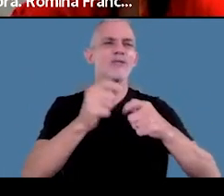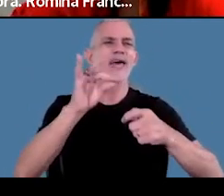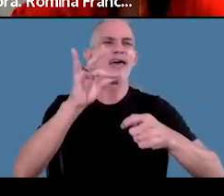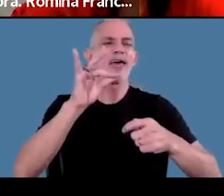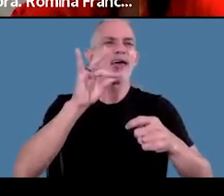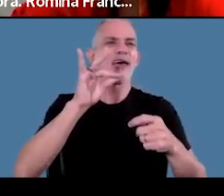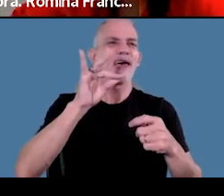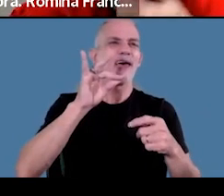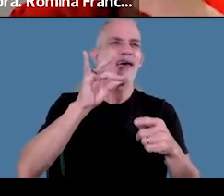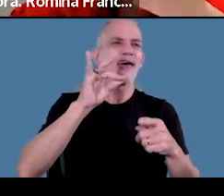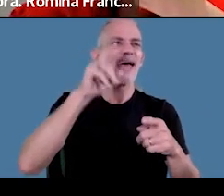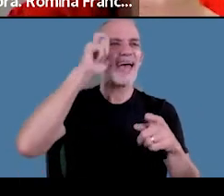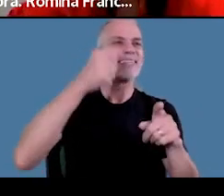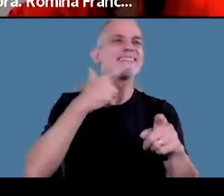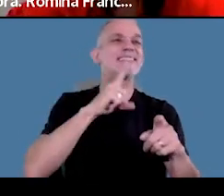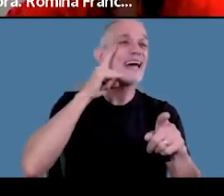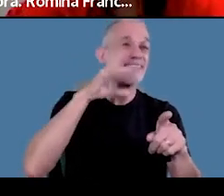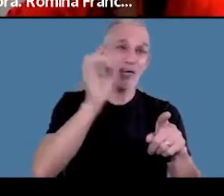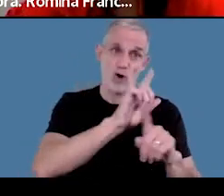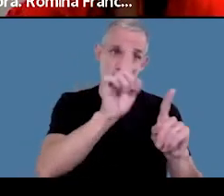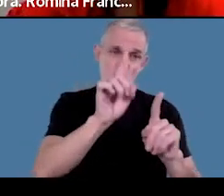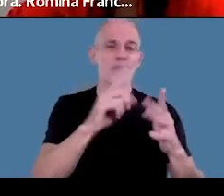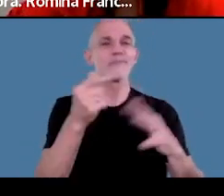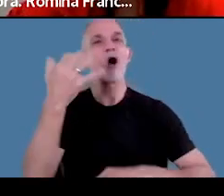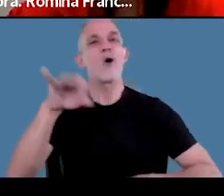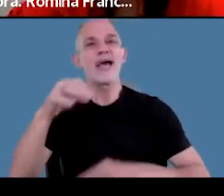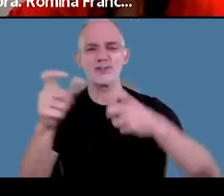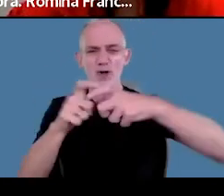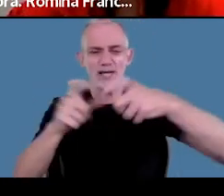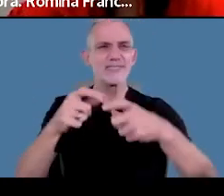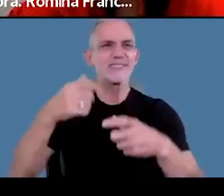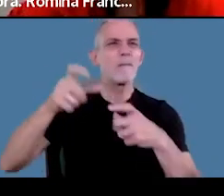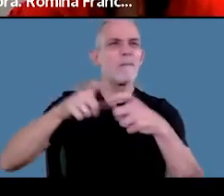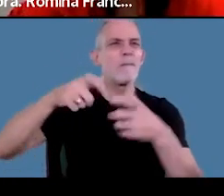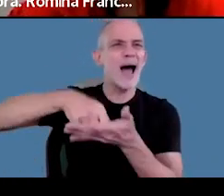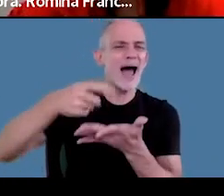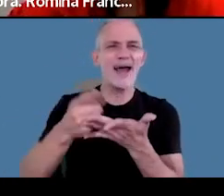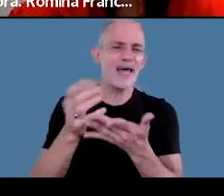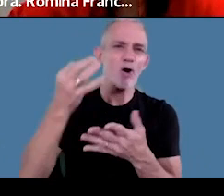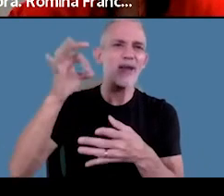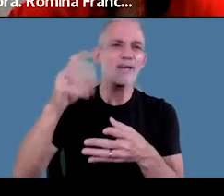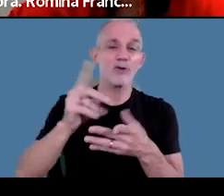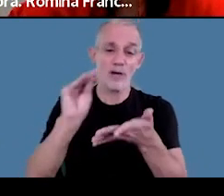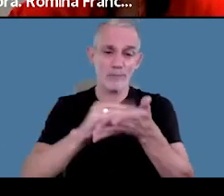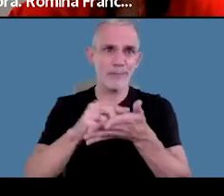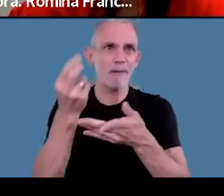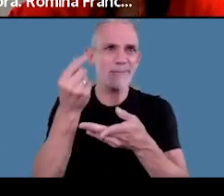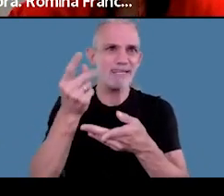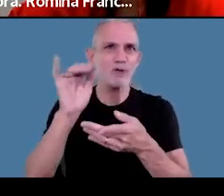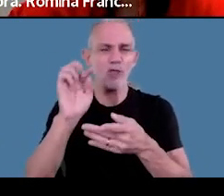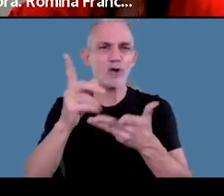ajuste estático. Obligaciones negociables con o sin cotización, lo vamos a